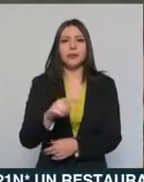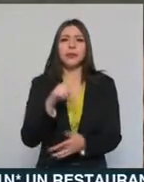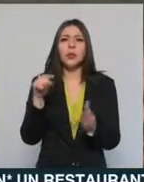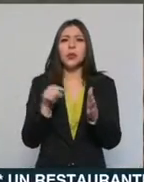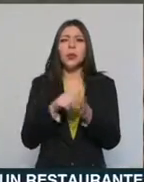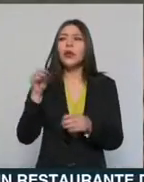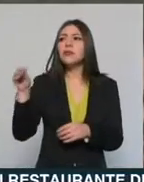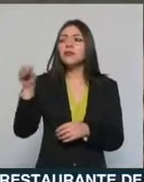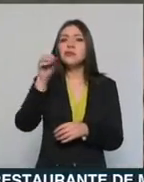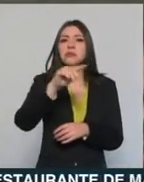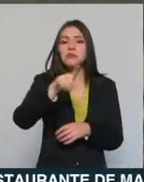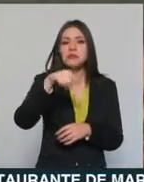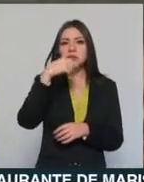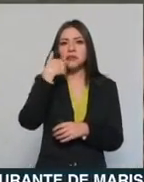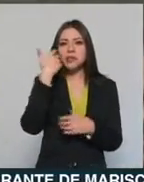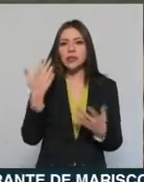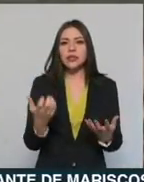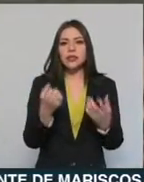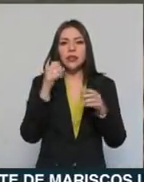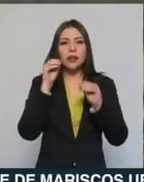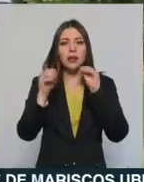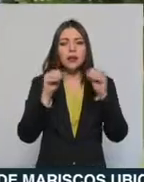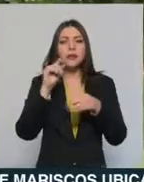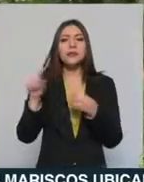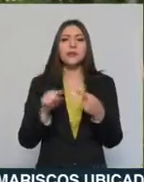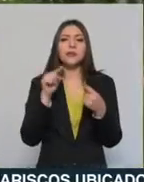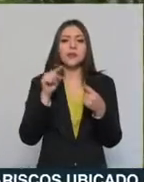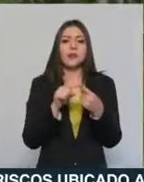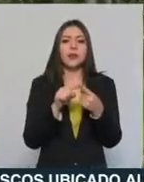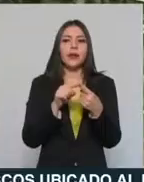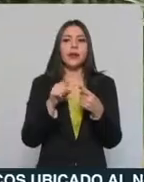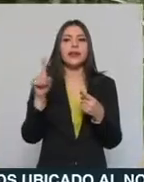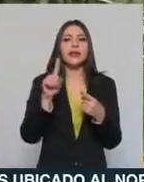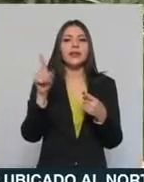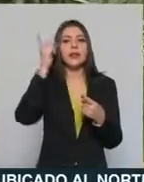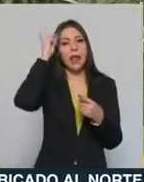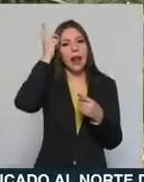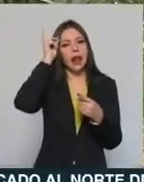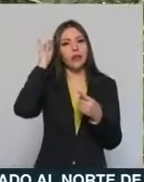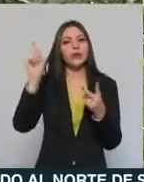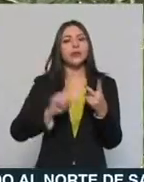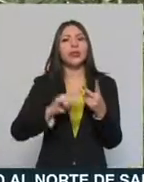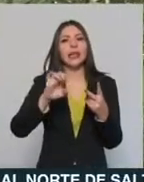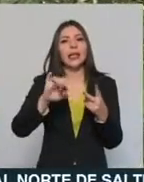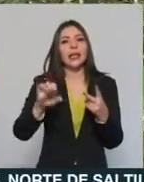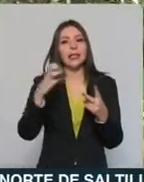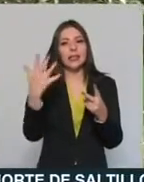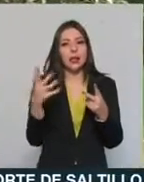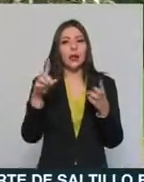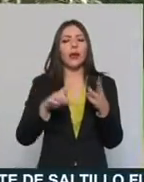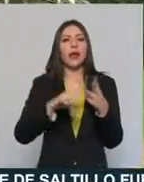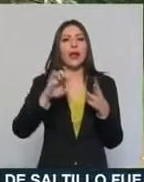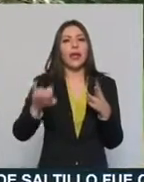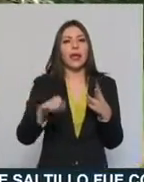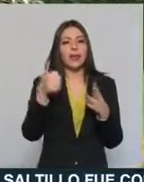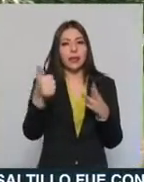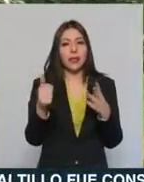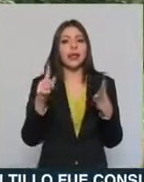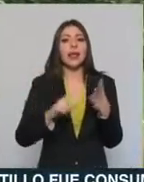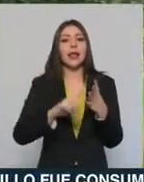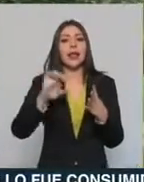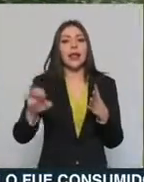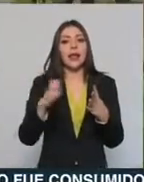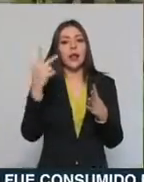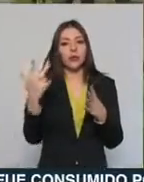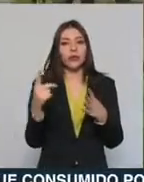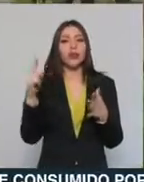piensan rescatar con la revegetación son la calzada Ignacio Zaragoza, Eje 5 Sur, Eje 6 Sur, el Eje